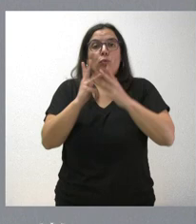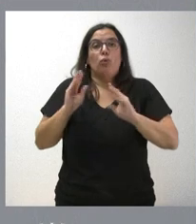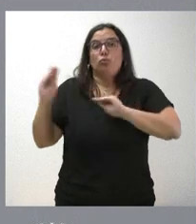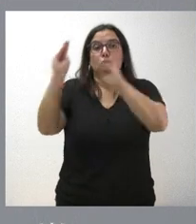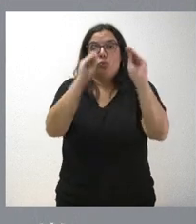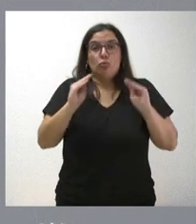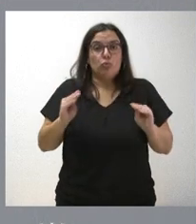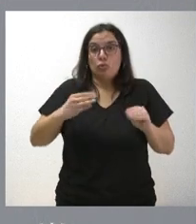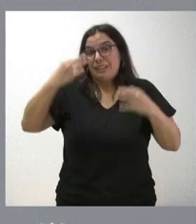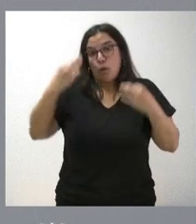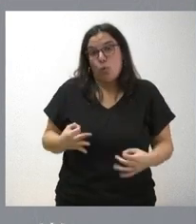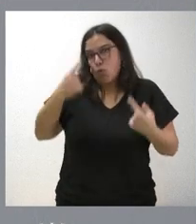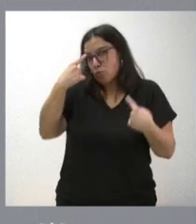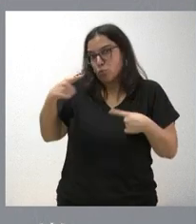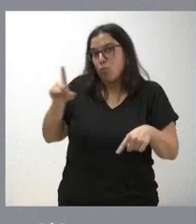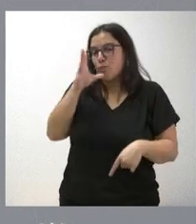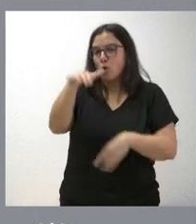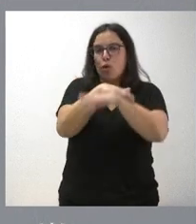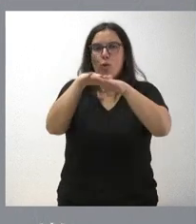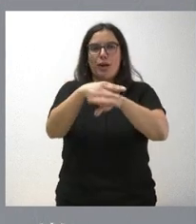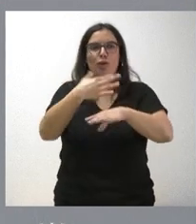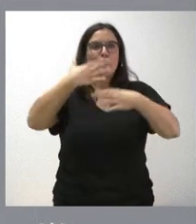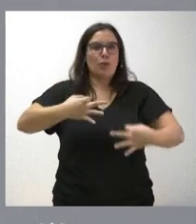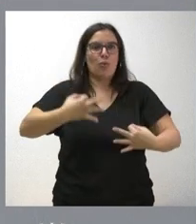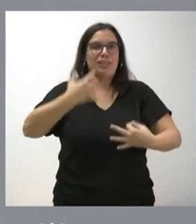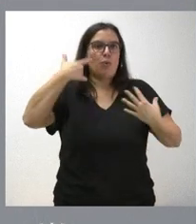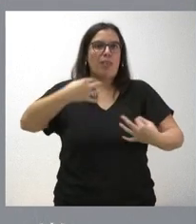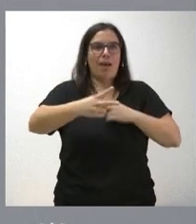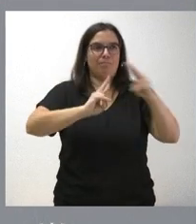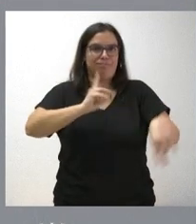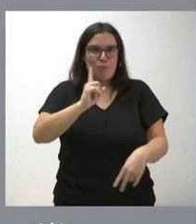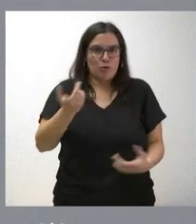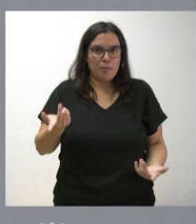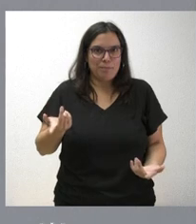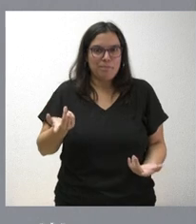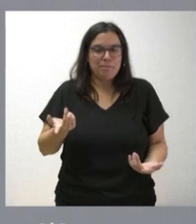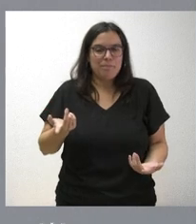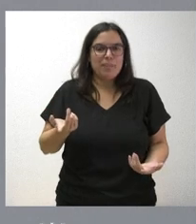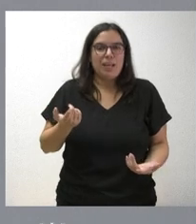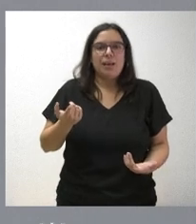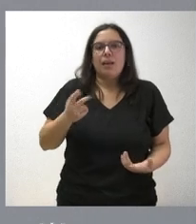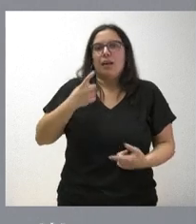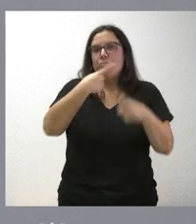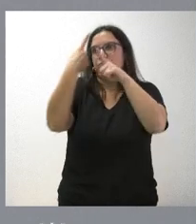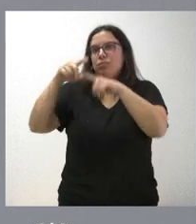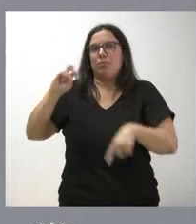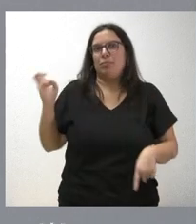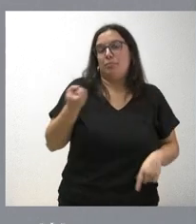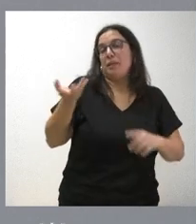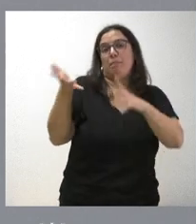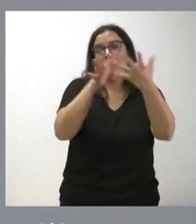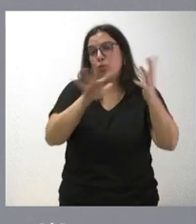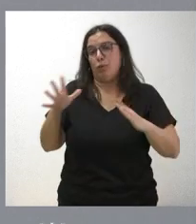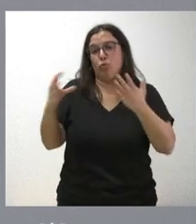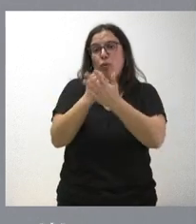el gobierno no ha dado ninguna certeza y hay mucha diversidad y yo creo que además hay un reconocimiento más o menos generalizado de